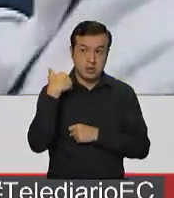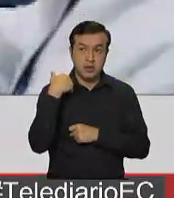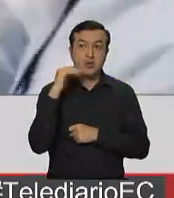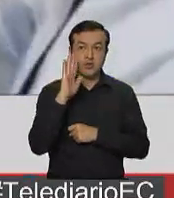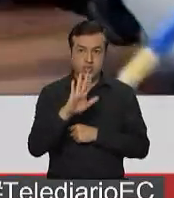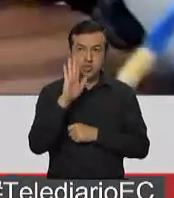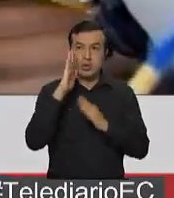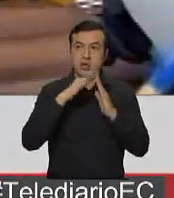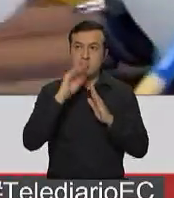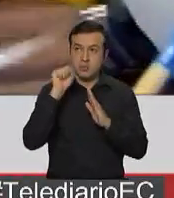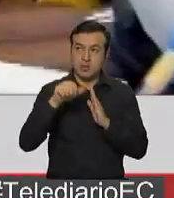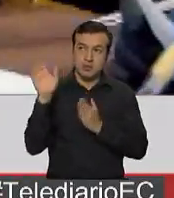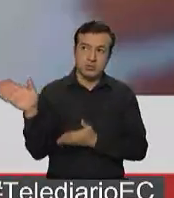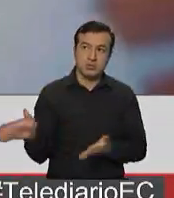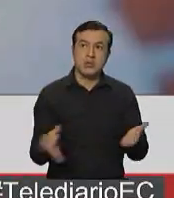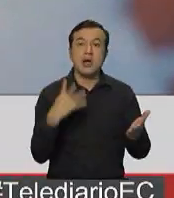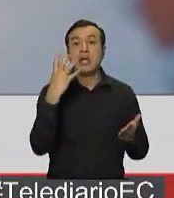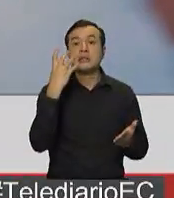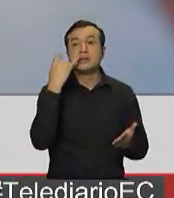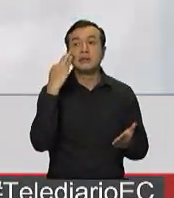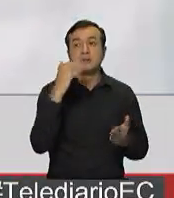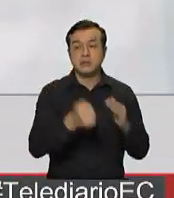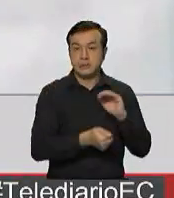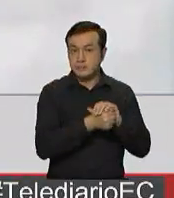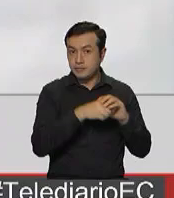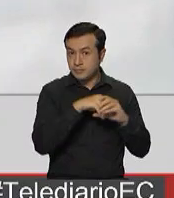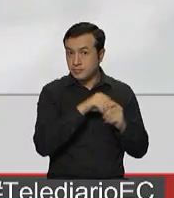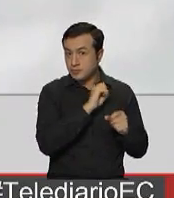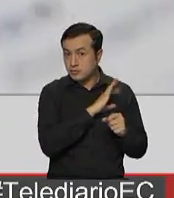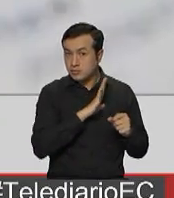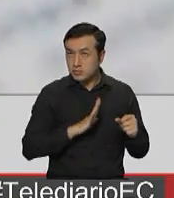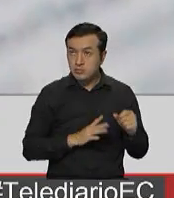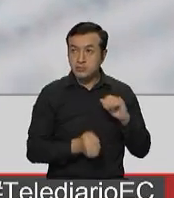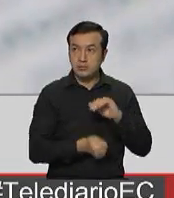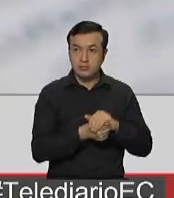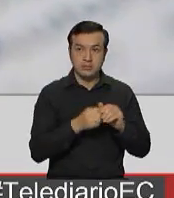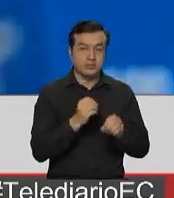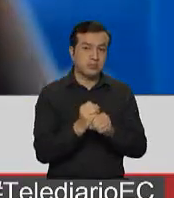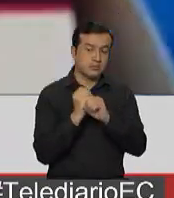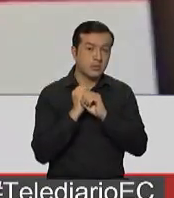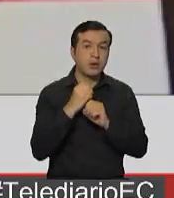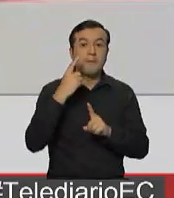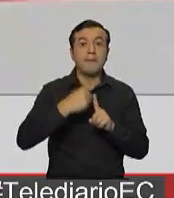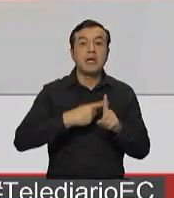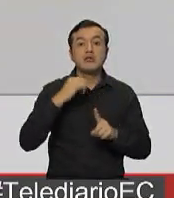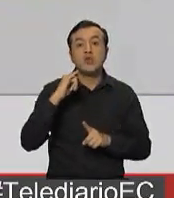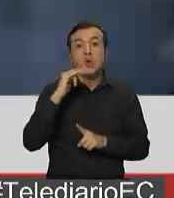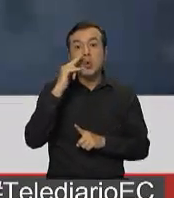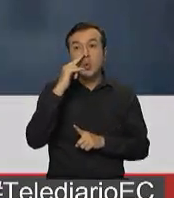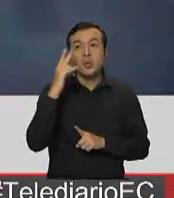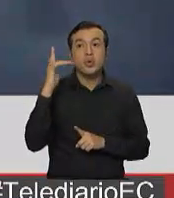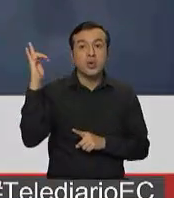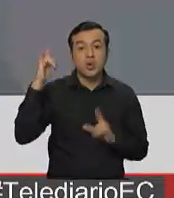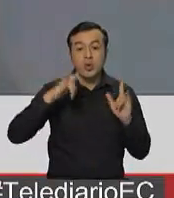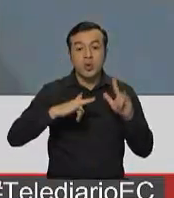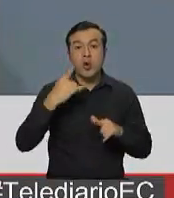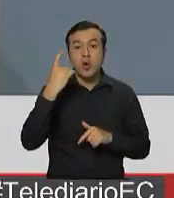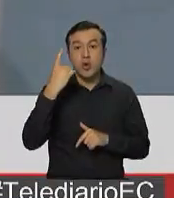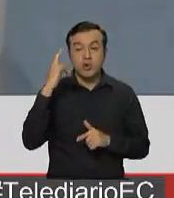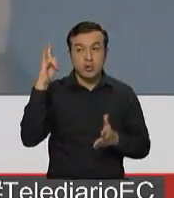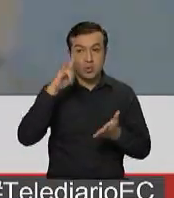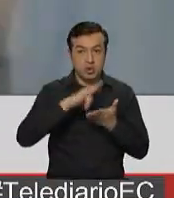sus casas para mantener 14 días de aislamiento preventivo obligatorio. Durante junio, la terminal aérea recibirá 11